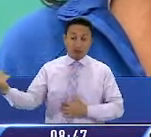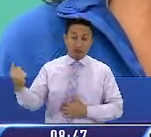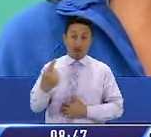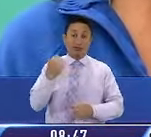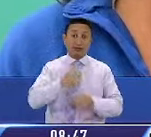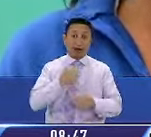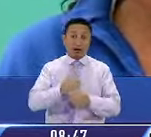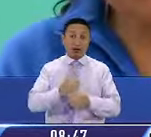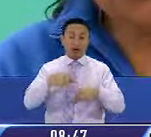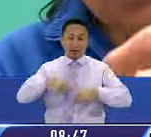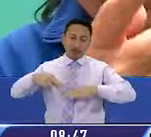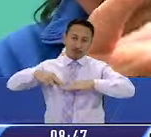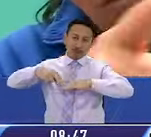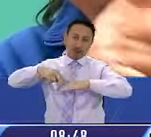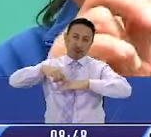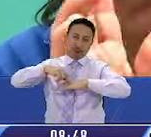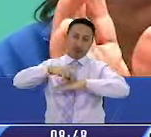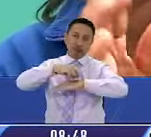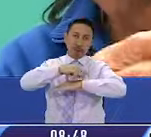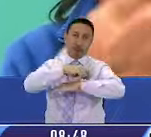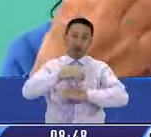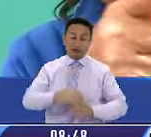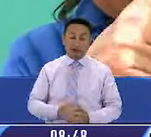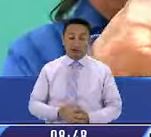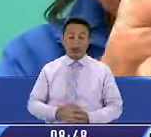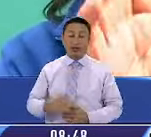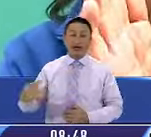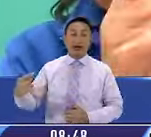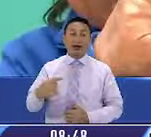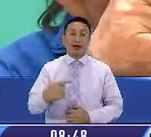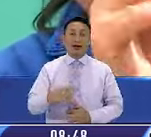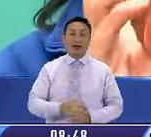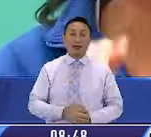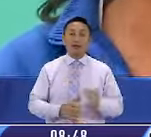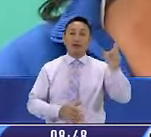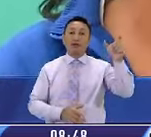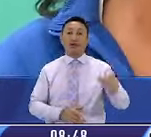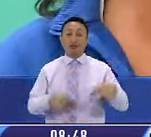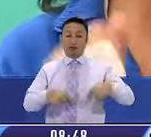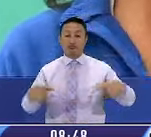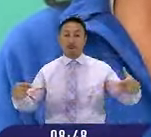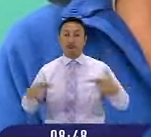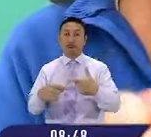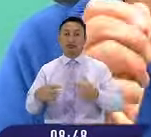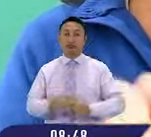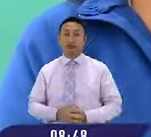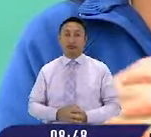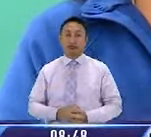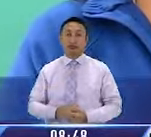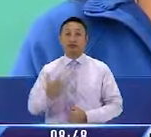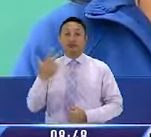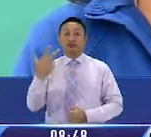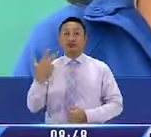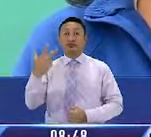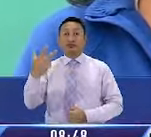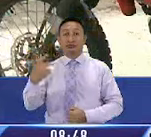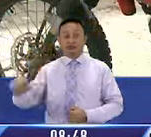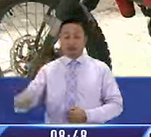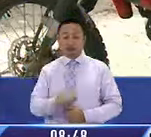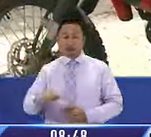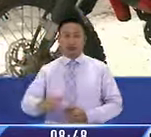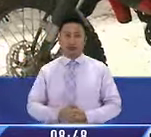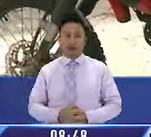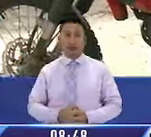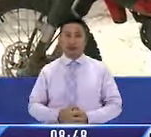trabajo y venía, como él viene en bus, venía por acá abajo, ahí abajo le agarraron. Entre tres le apuñalaron. Y